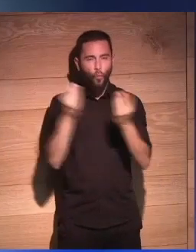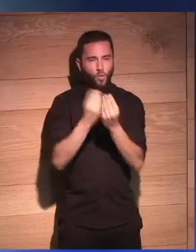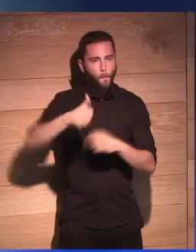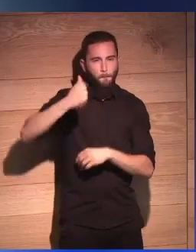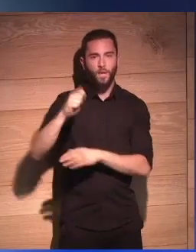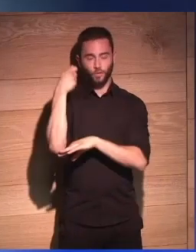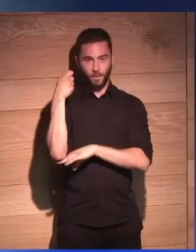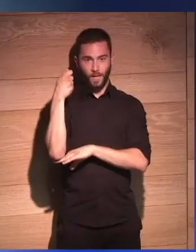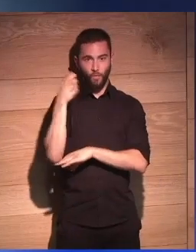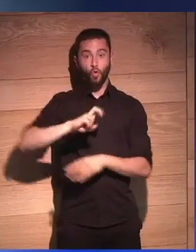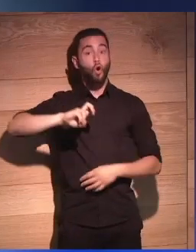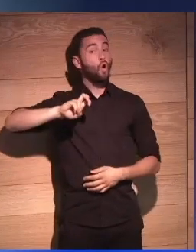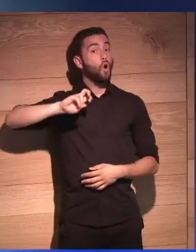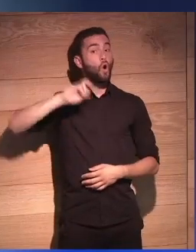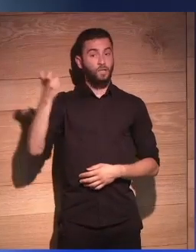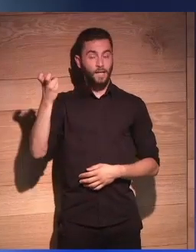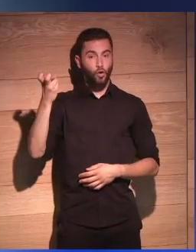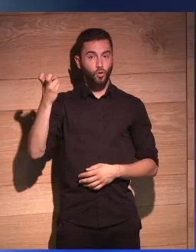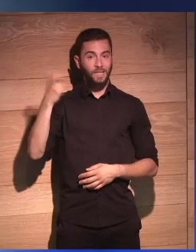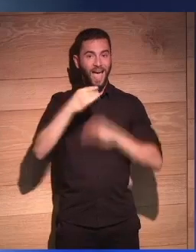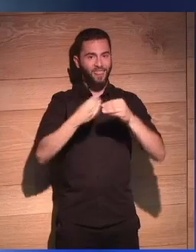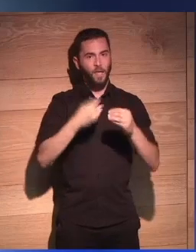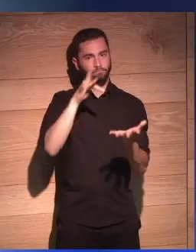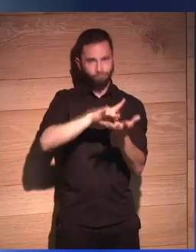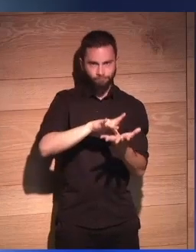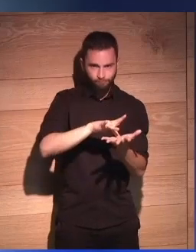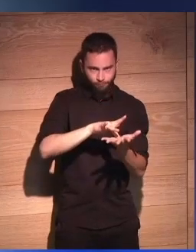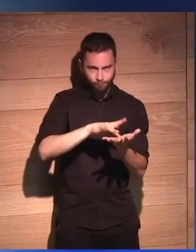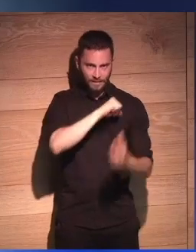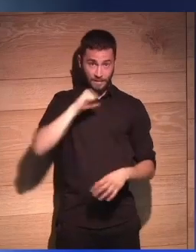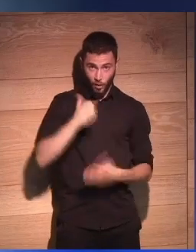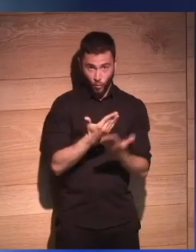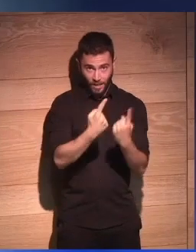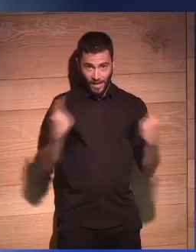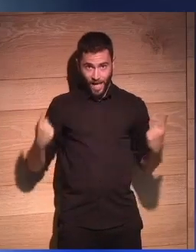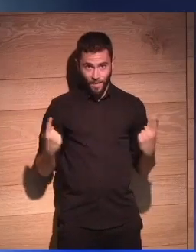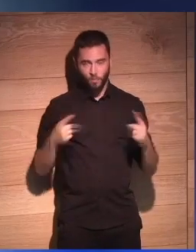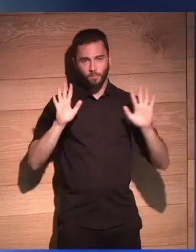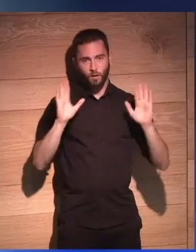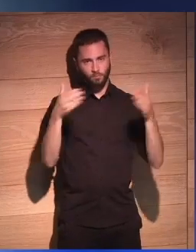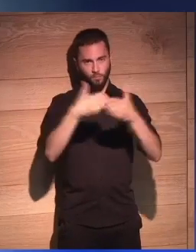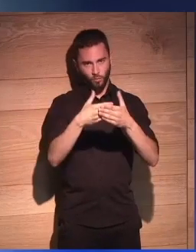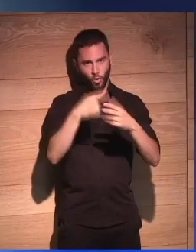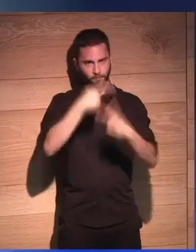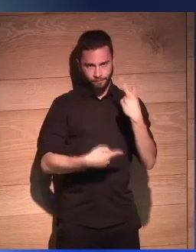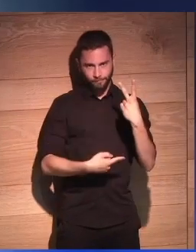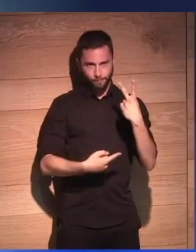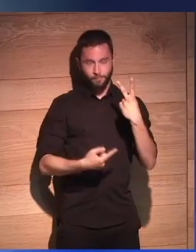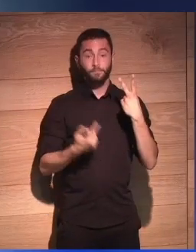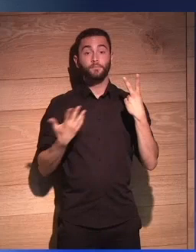juntos. Otra cosa que toca hacer a nivel individual, pero también a nivel colectivo, es